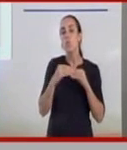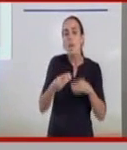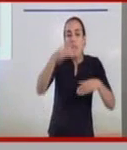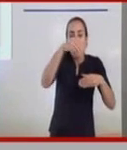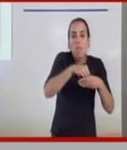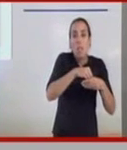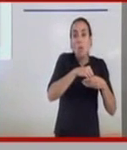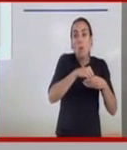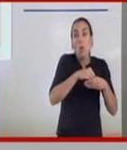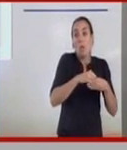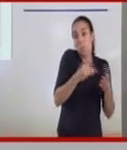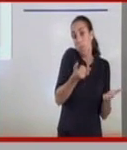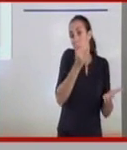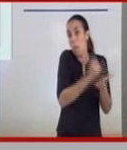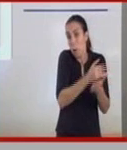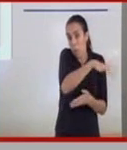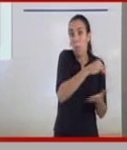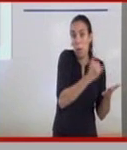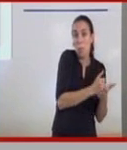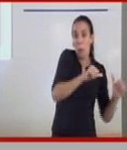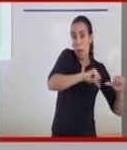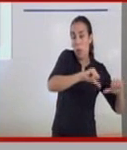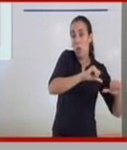o llevárnoslos a un entorno real. Pues, por ejemplo,